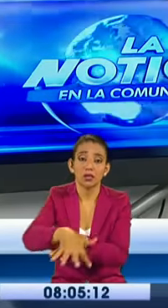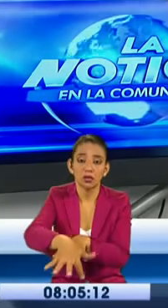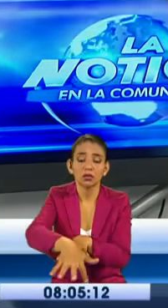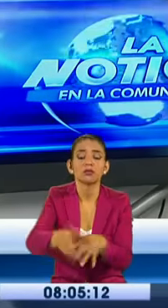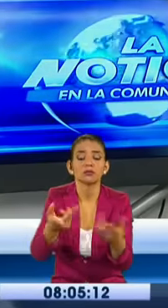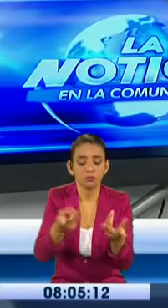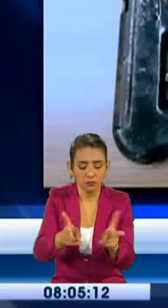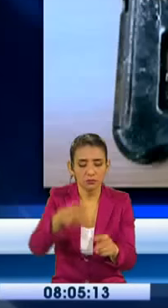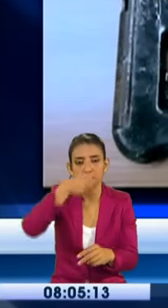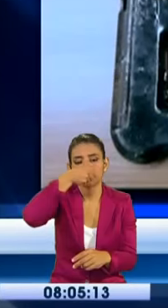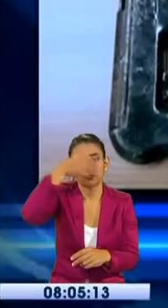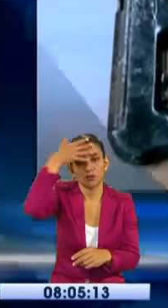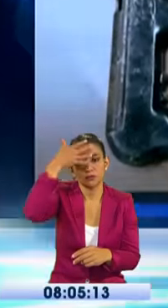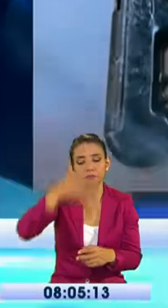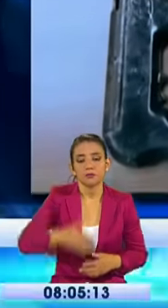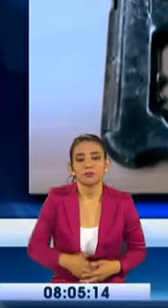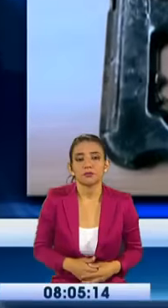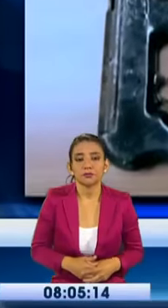Áchilas.